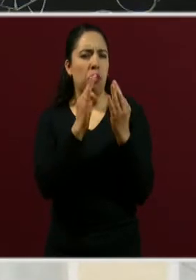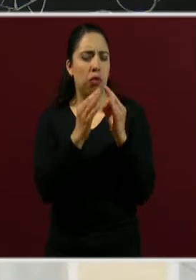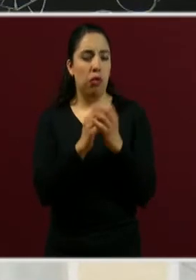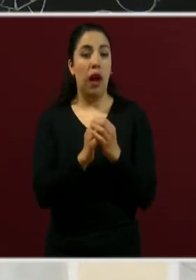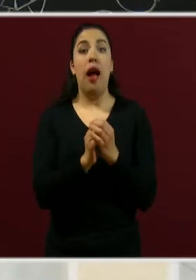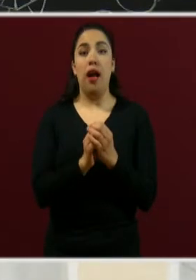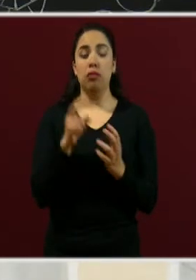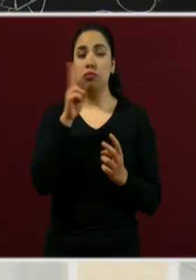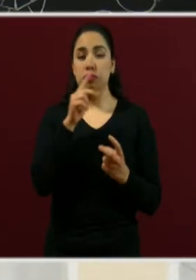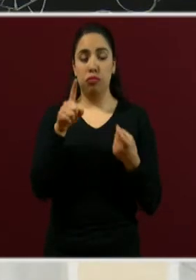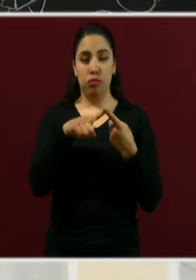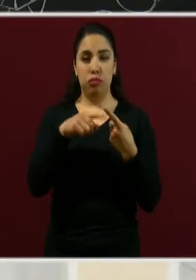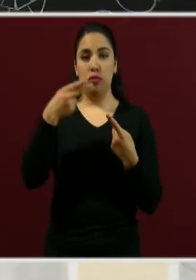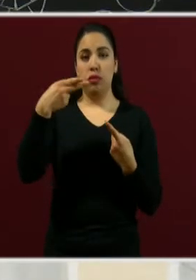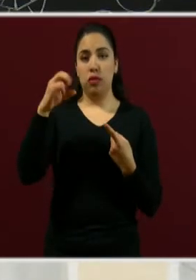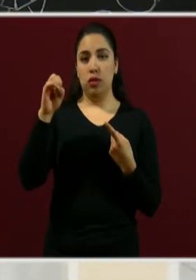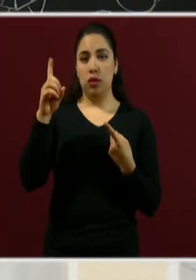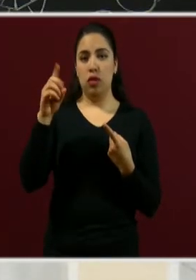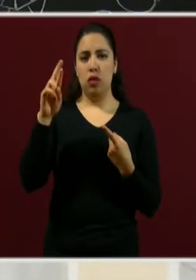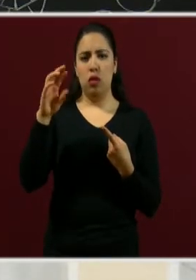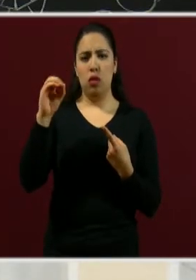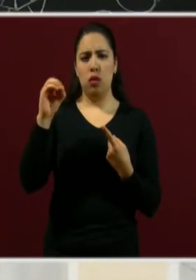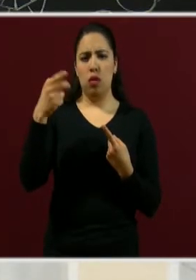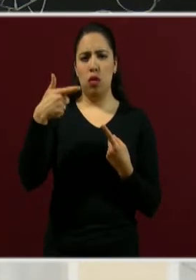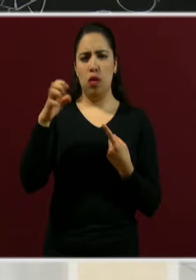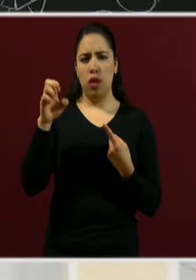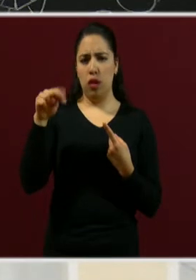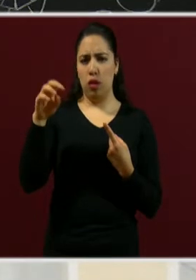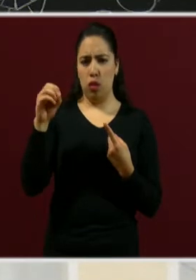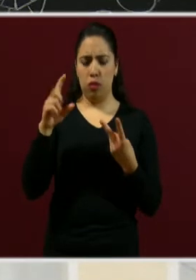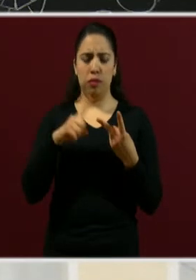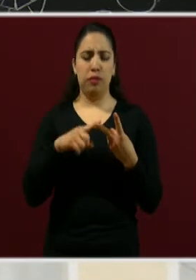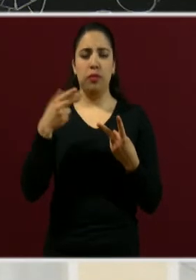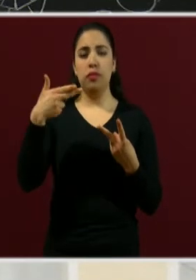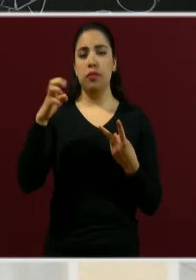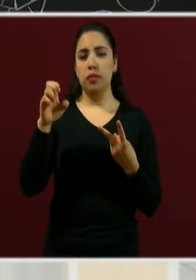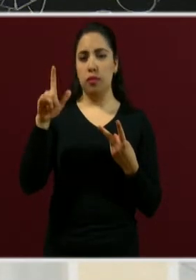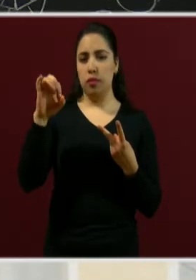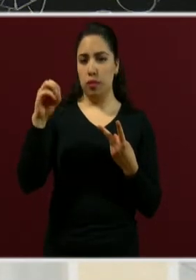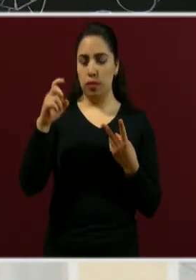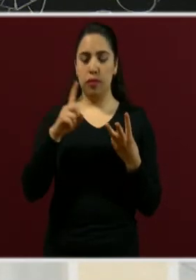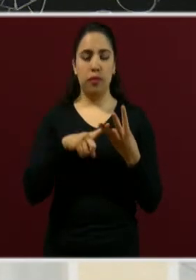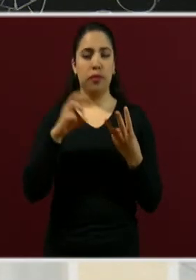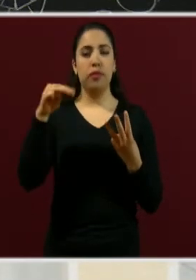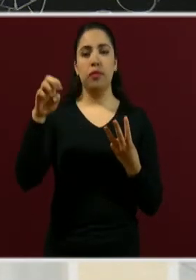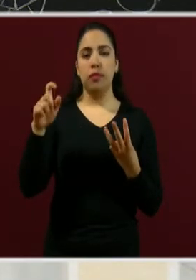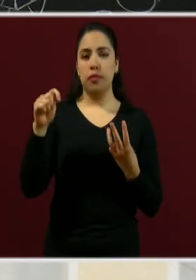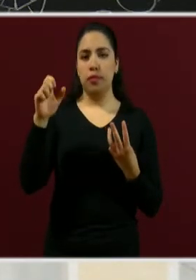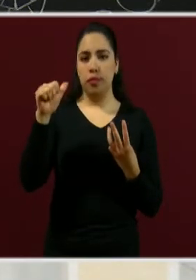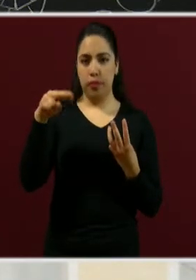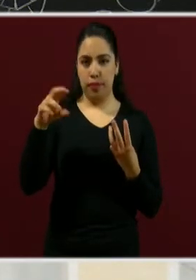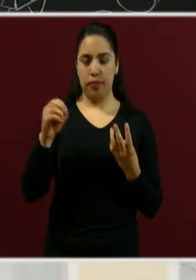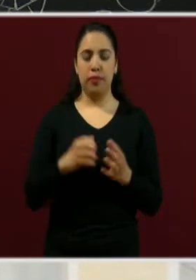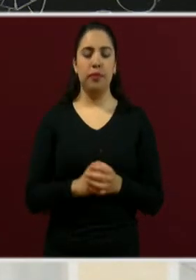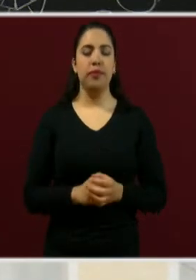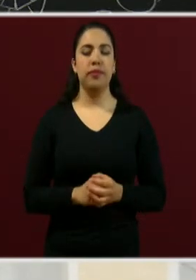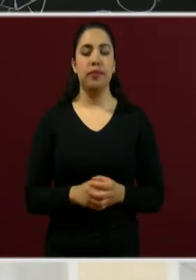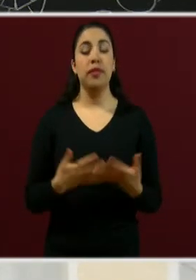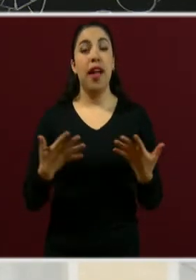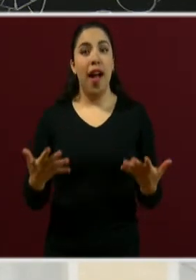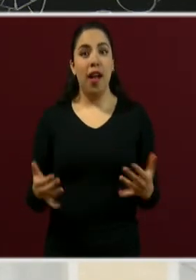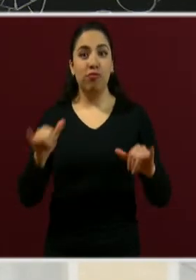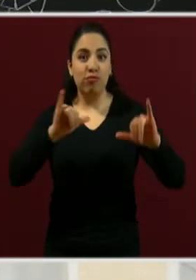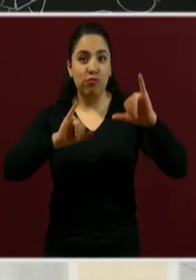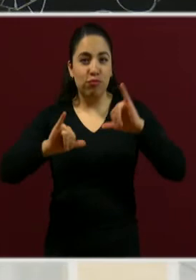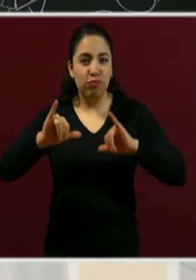hidrógeno, por helio y por metano. Bien. Ahora vamos a experimentar cómo